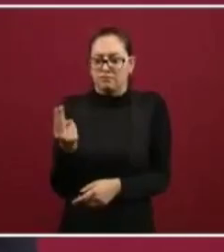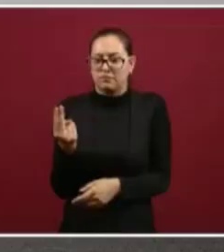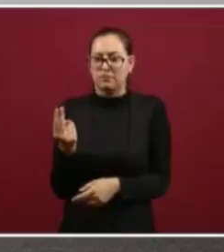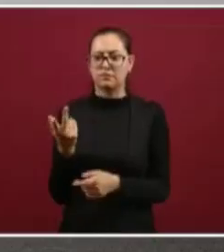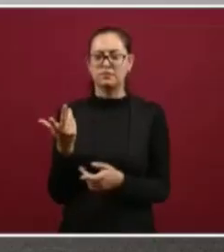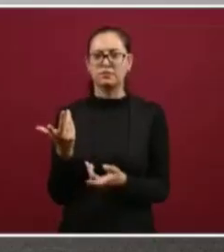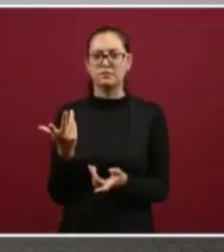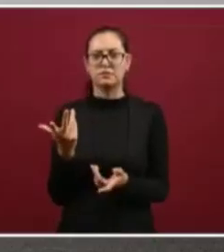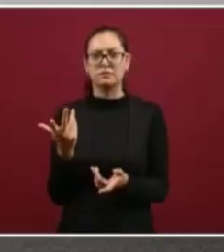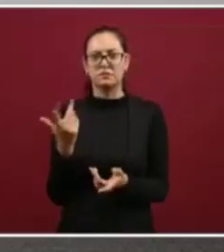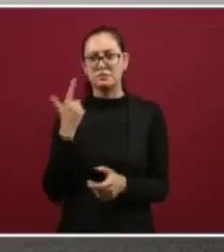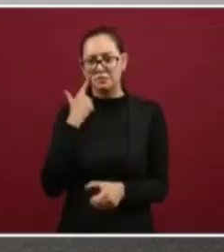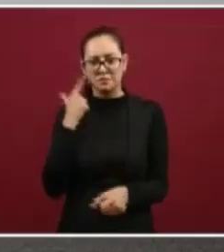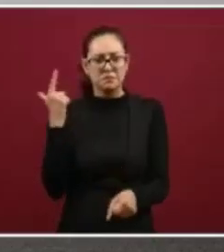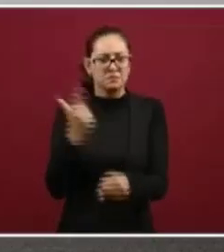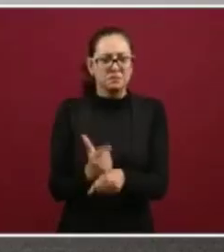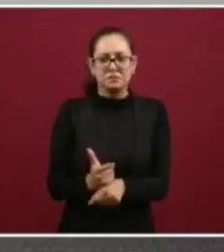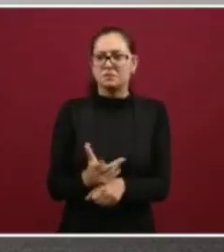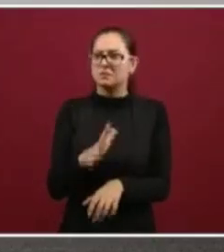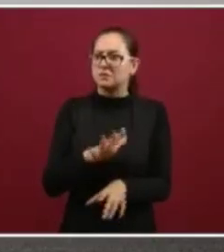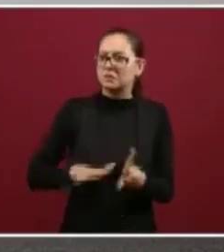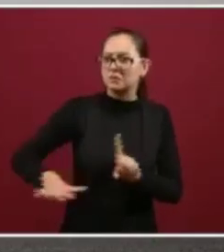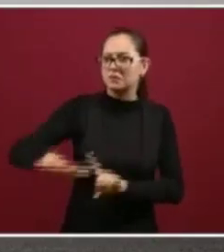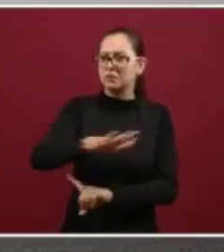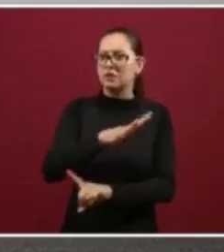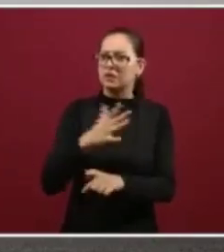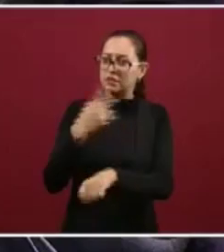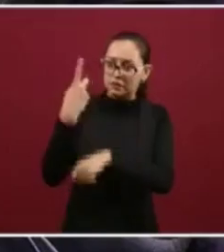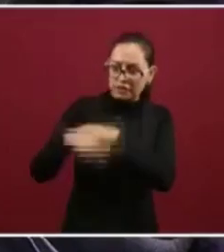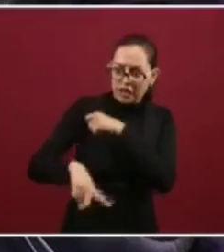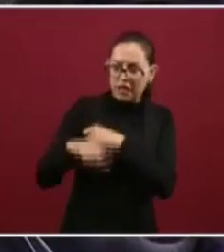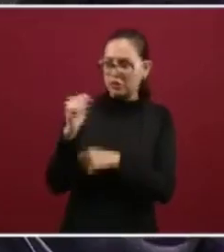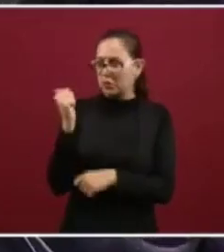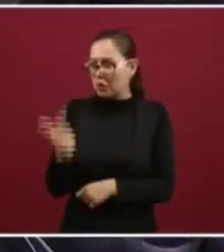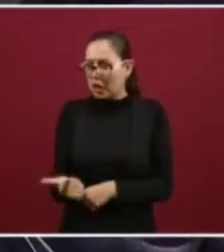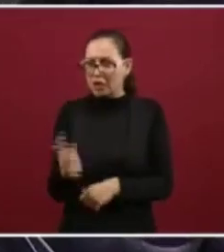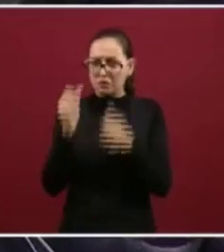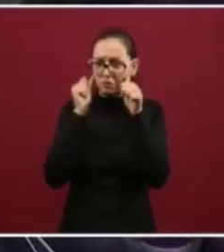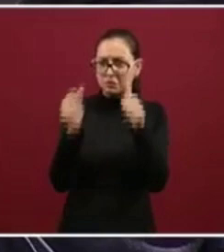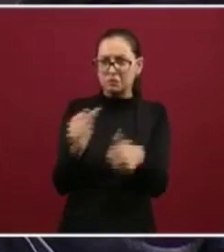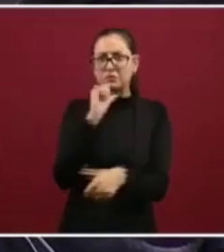los daños que se han ocasionado, si no se les ha atendido.